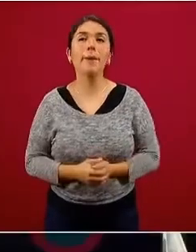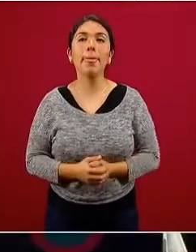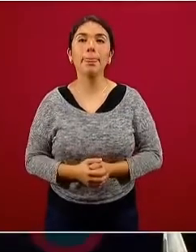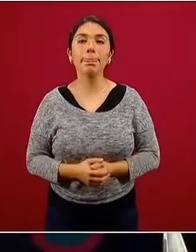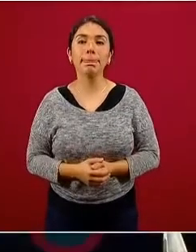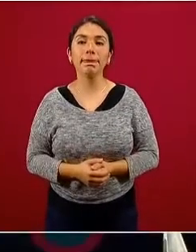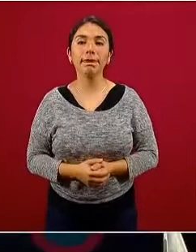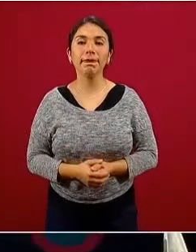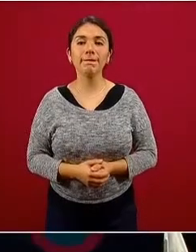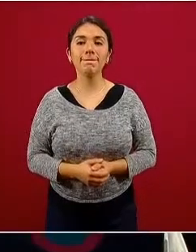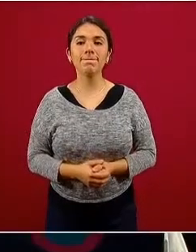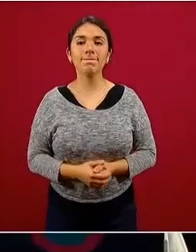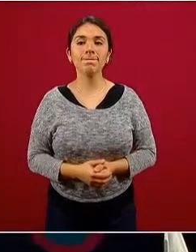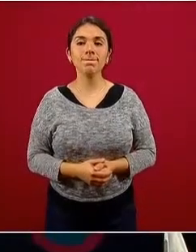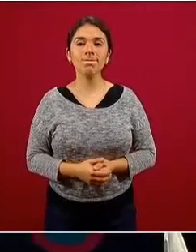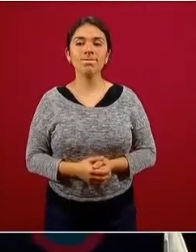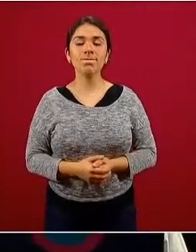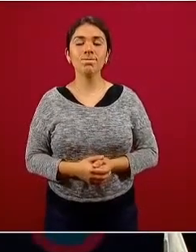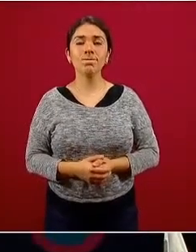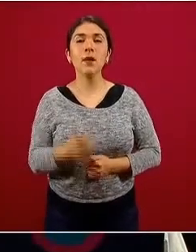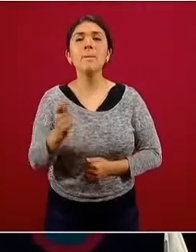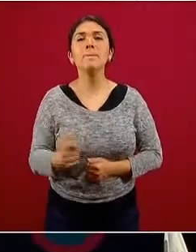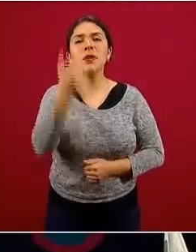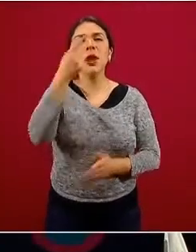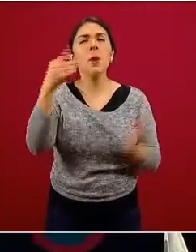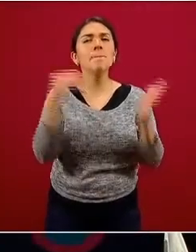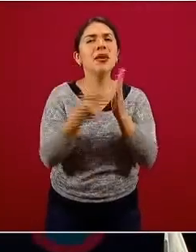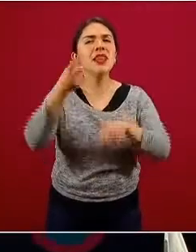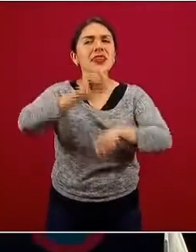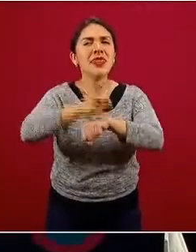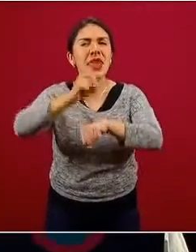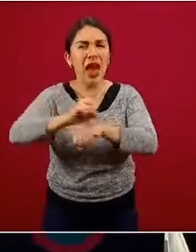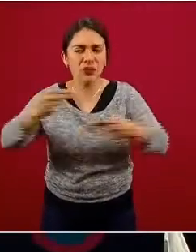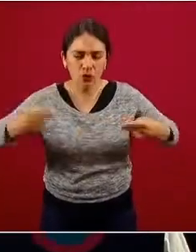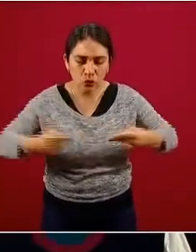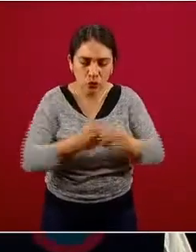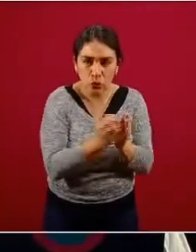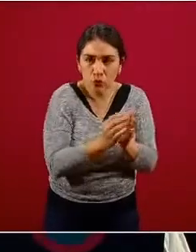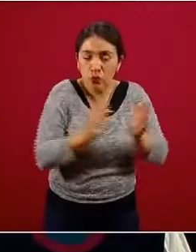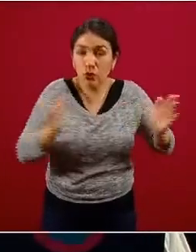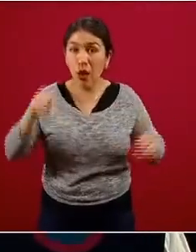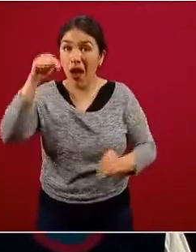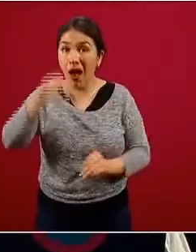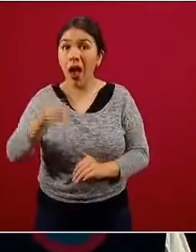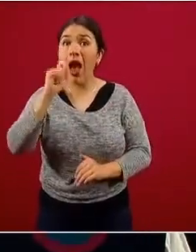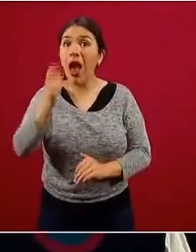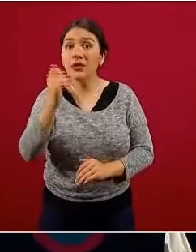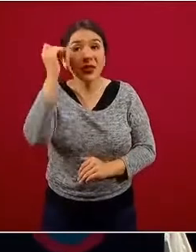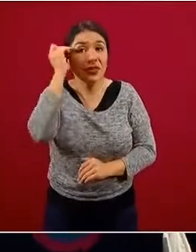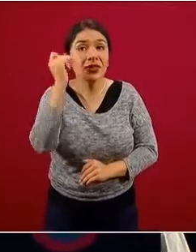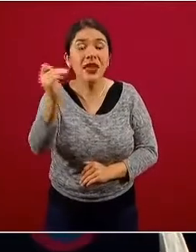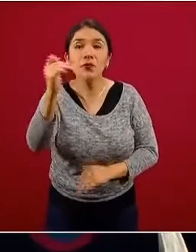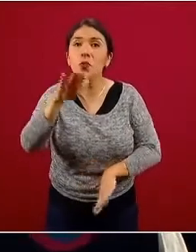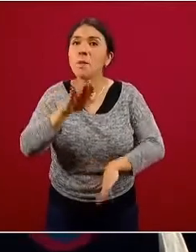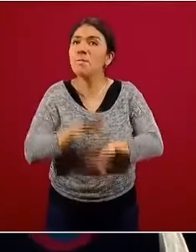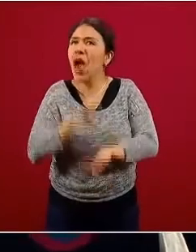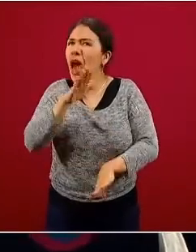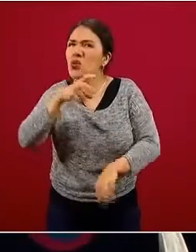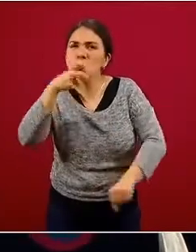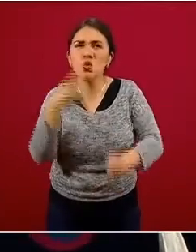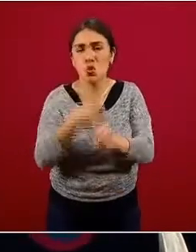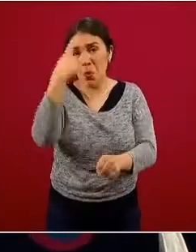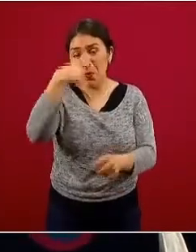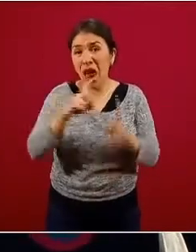por favor. Los primeros 1000 días de vida son el periodo crítico